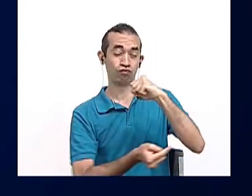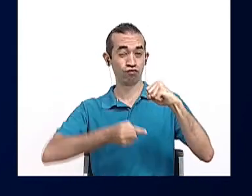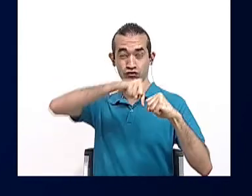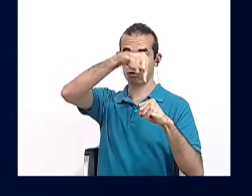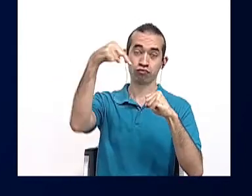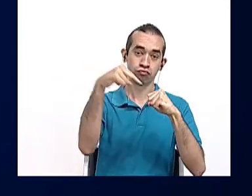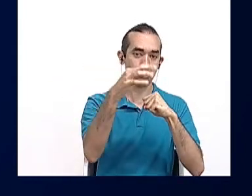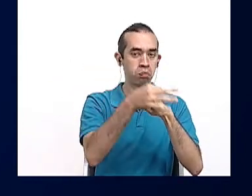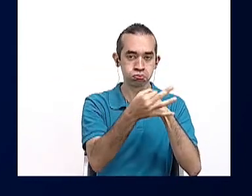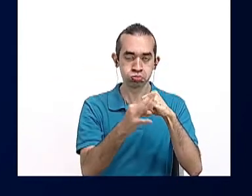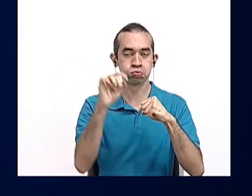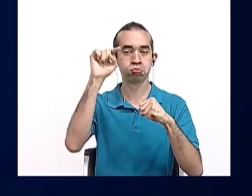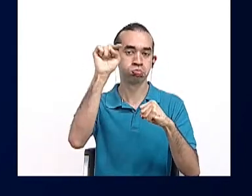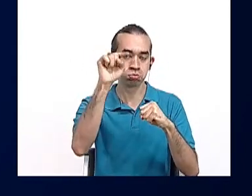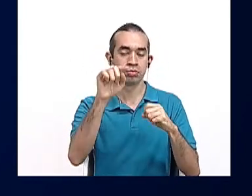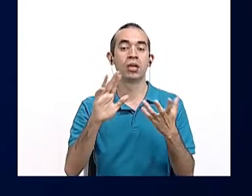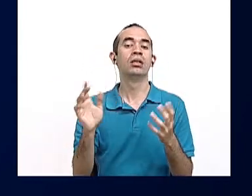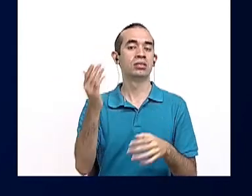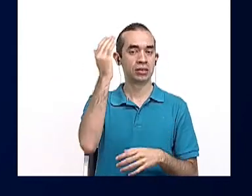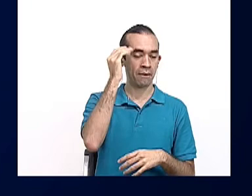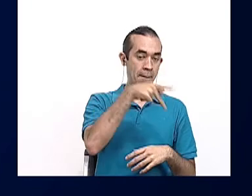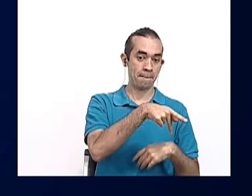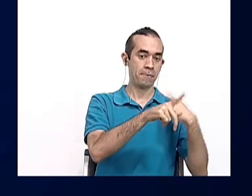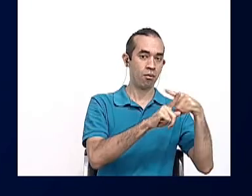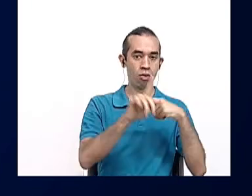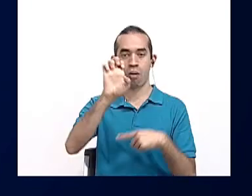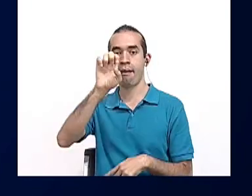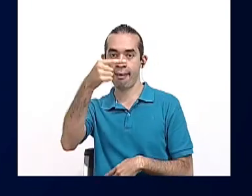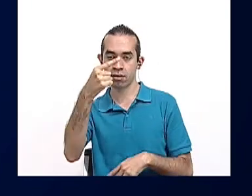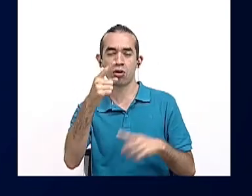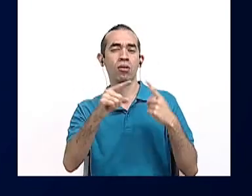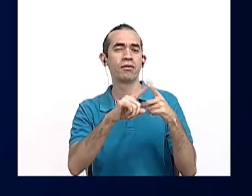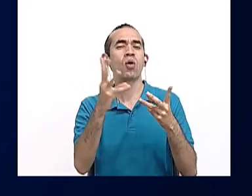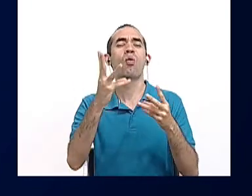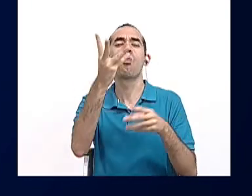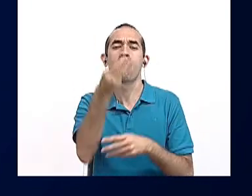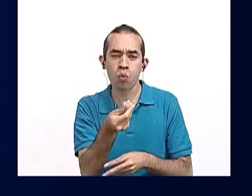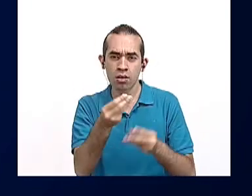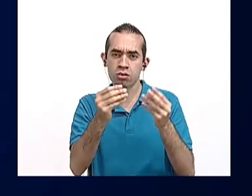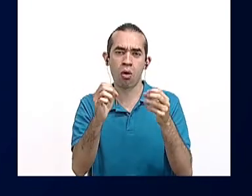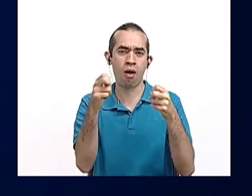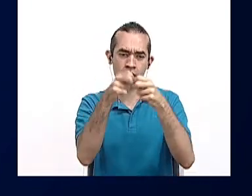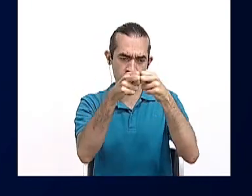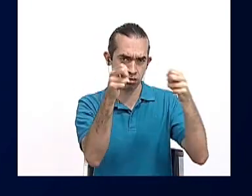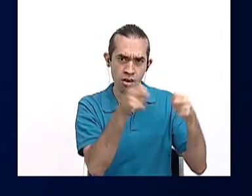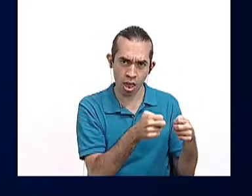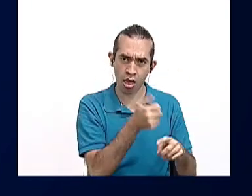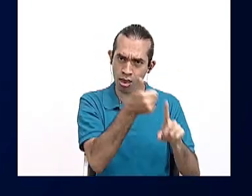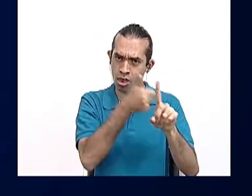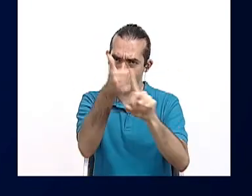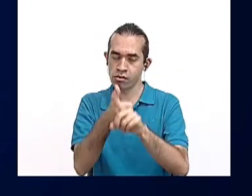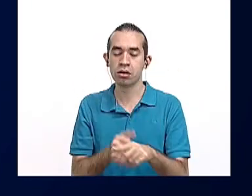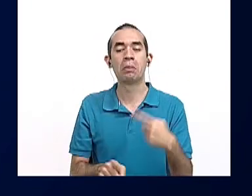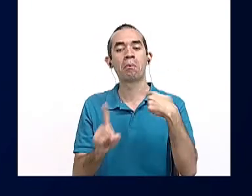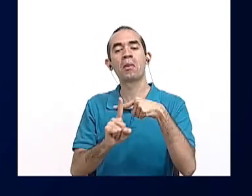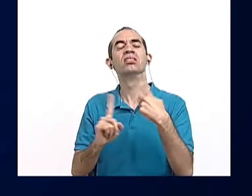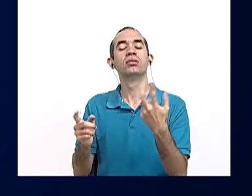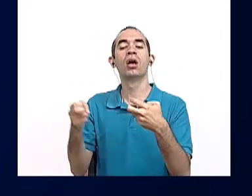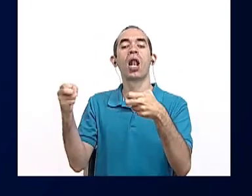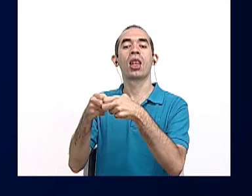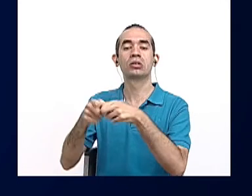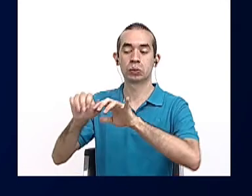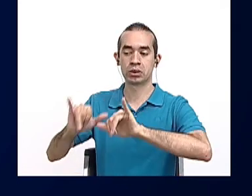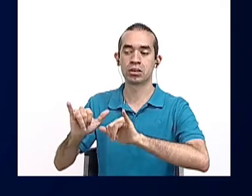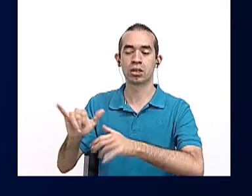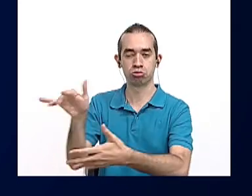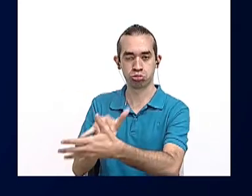la carga del electrón y del protón, y también un poco sobre la electrostática. Pero para poder comprender